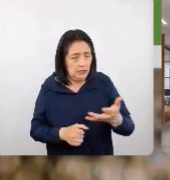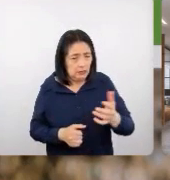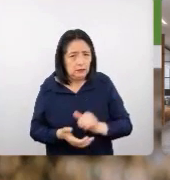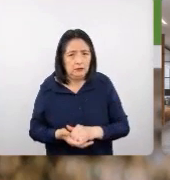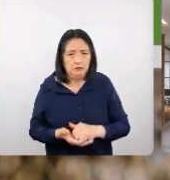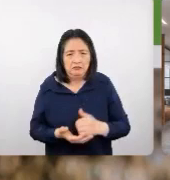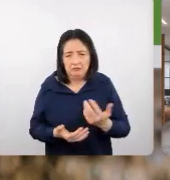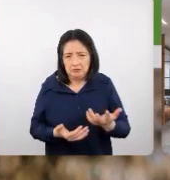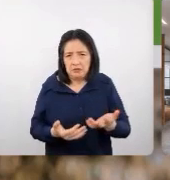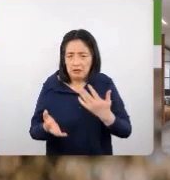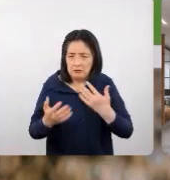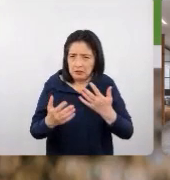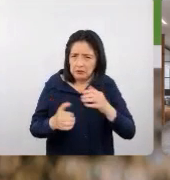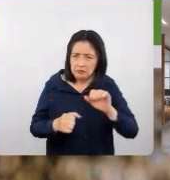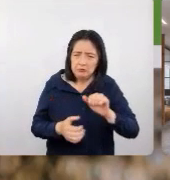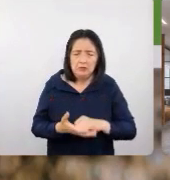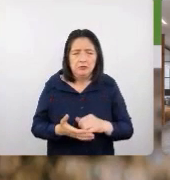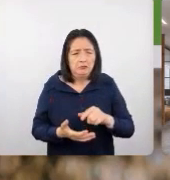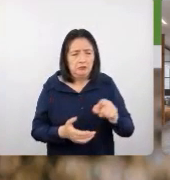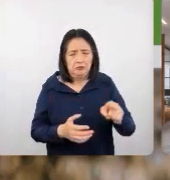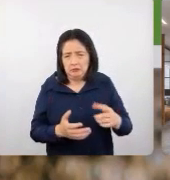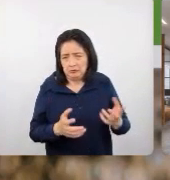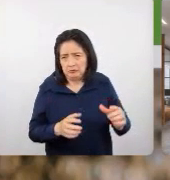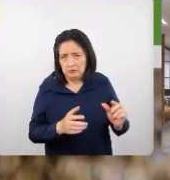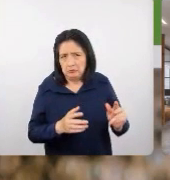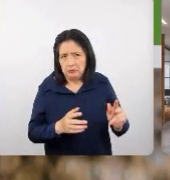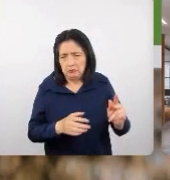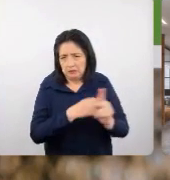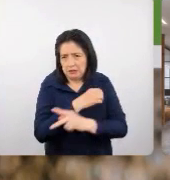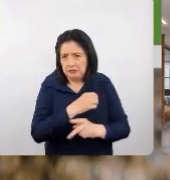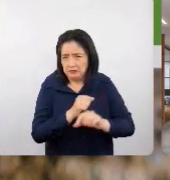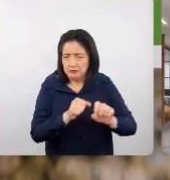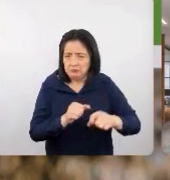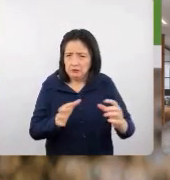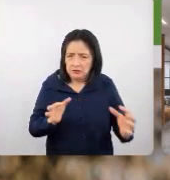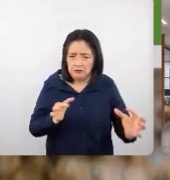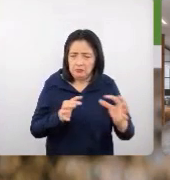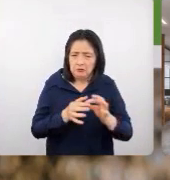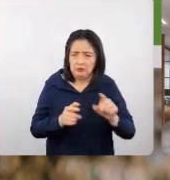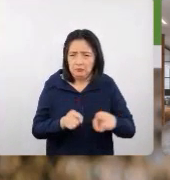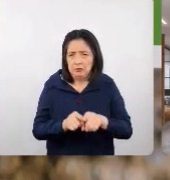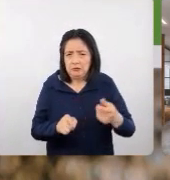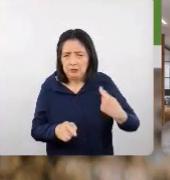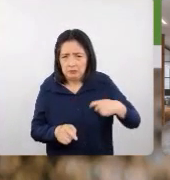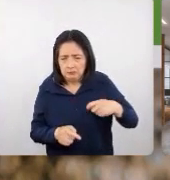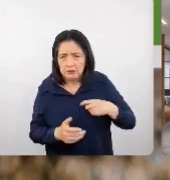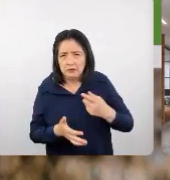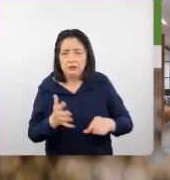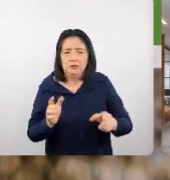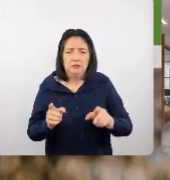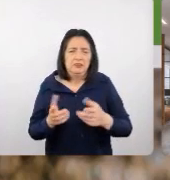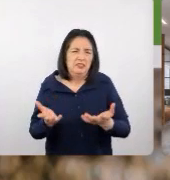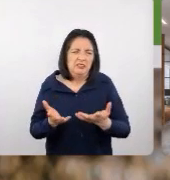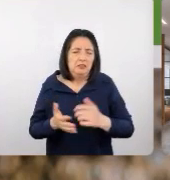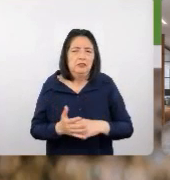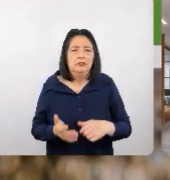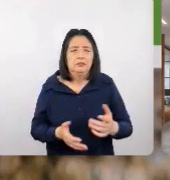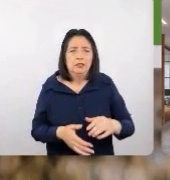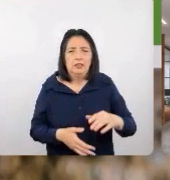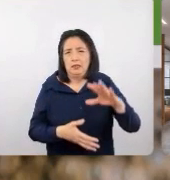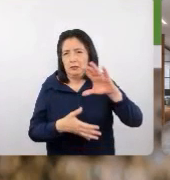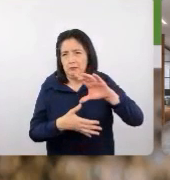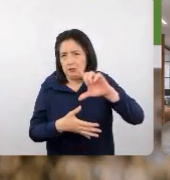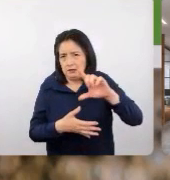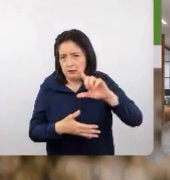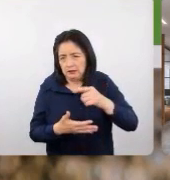Hablando con estos países, existe mucha conexión también con España y en todo caso con lo que vendría a ser América Latina,